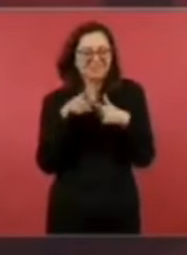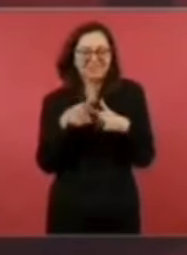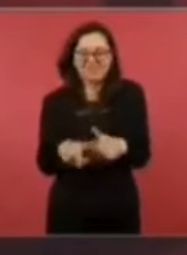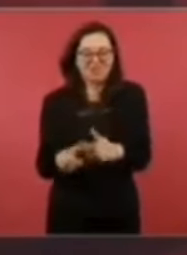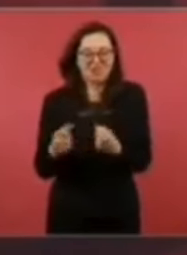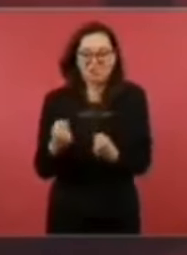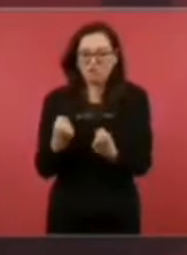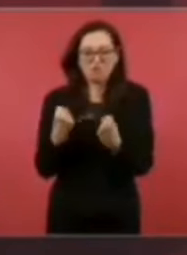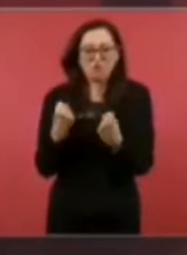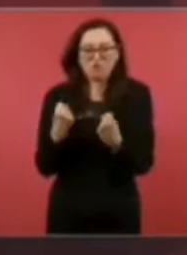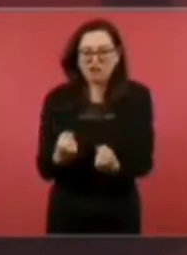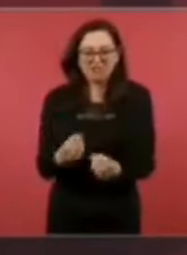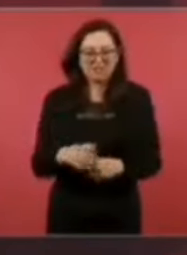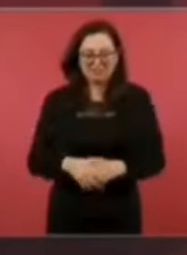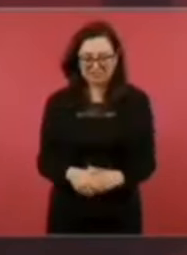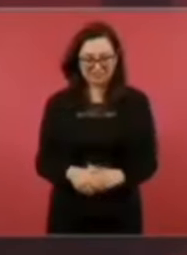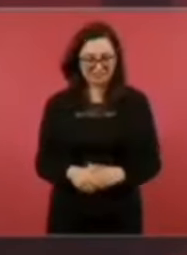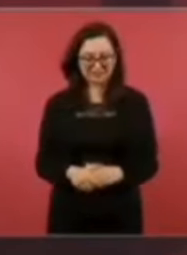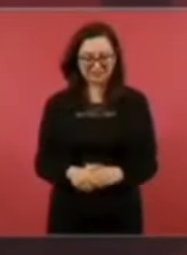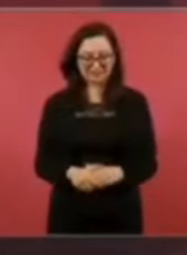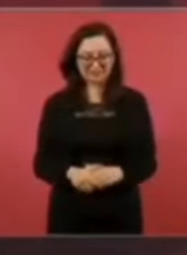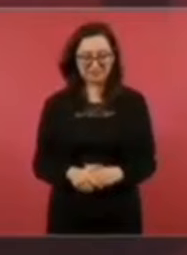O sea, porque